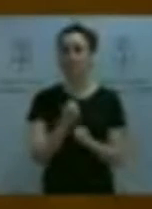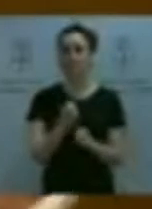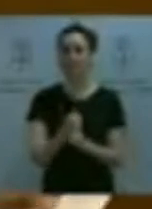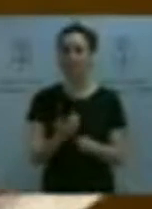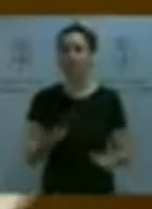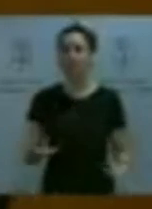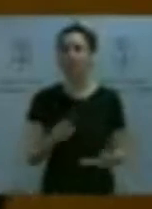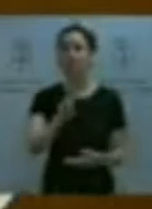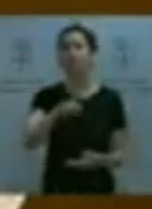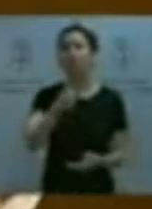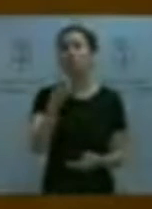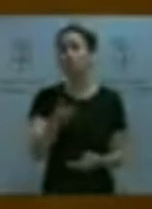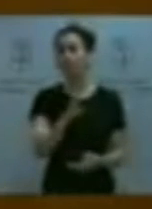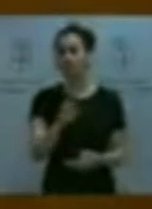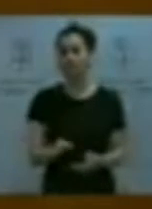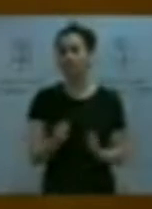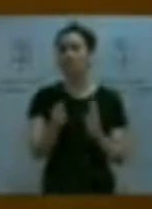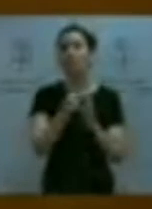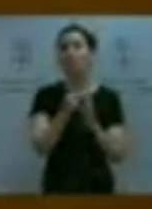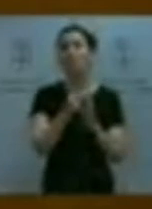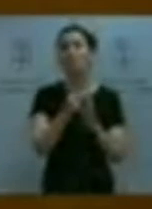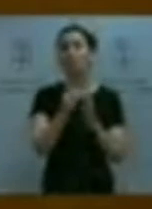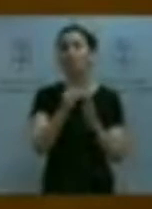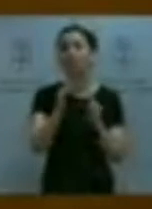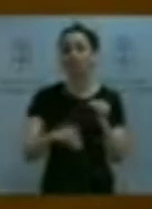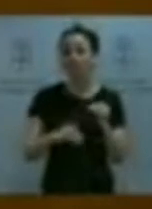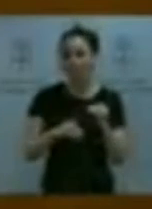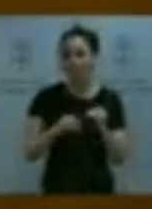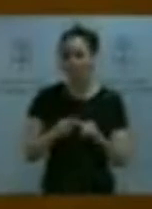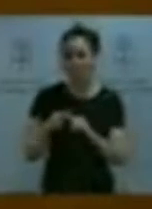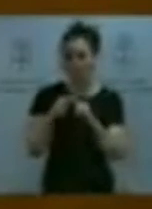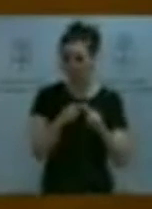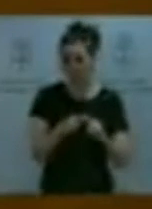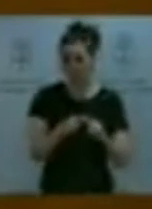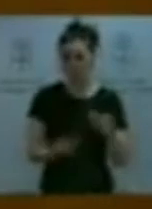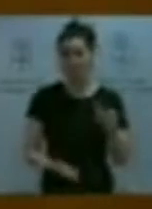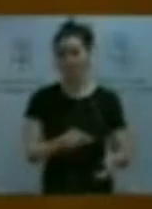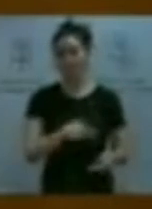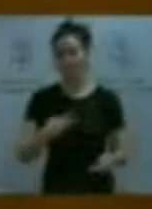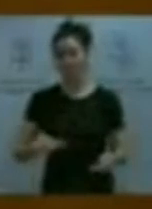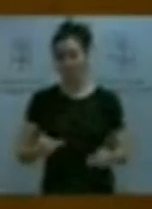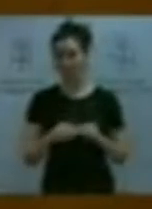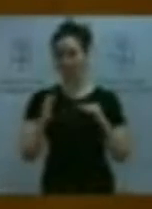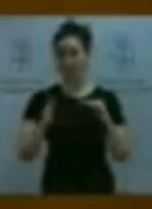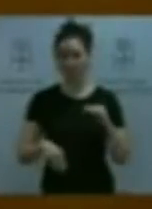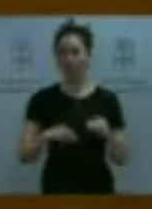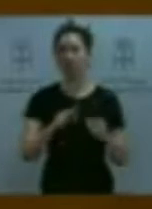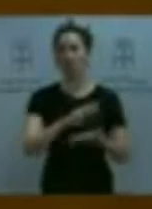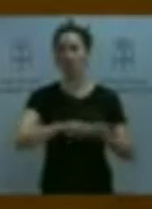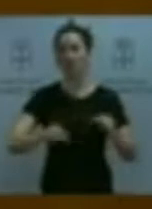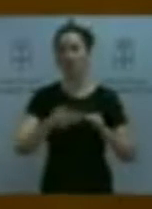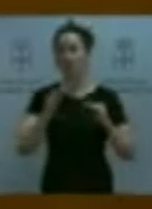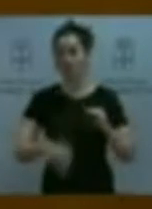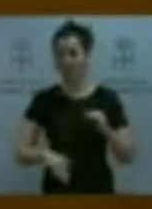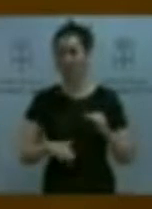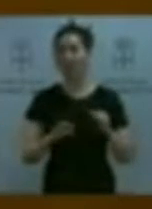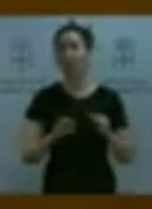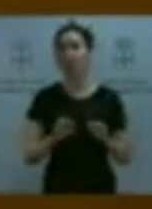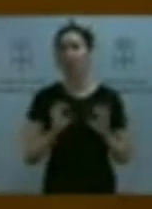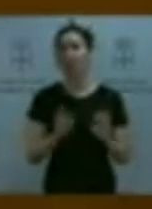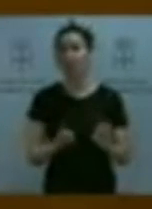media. Y por poner un ejemplo, por debajo de la de Cantabria o debajo de la de Galicia, no le cuento ya otras regiones punteras, vecinos nuestros. Pero dos